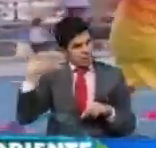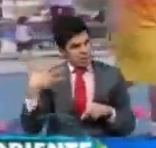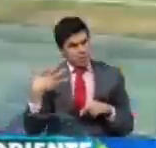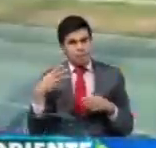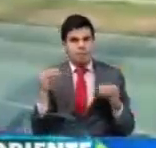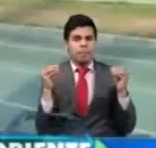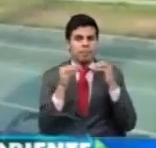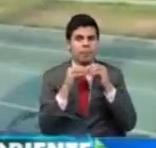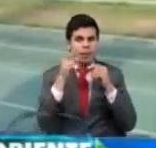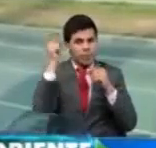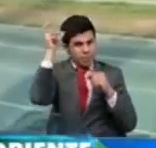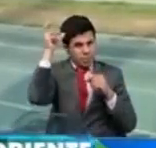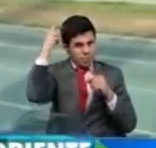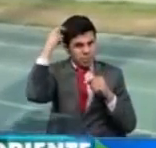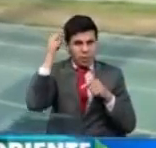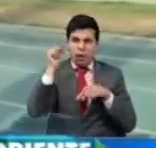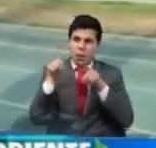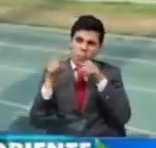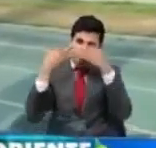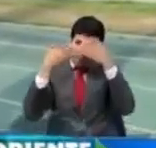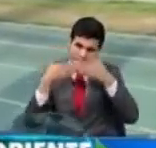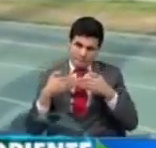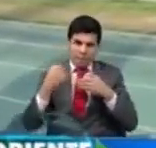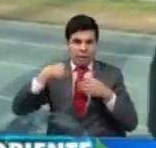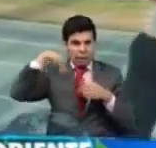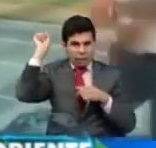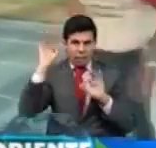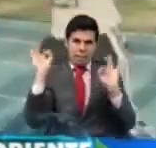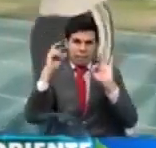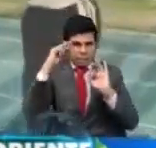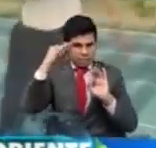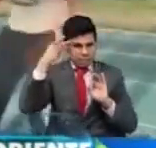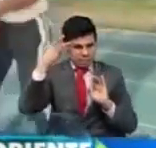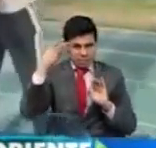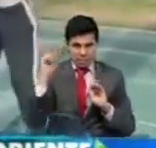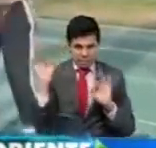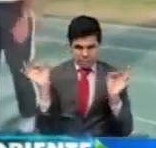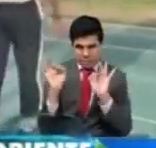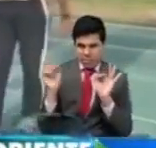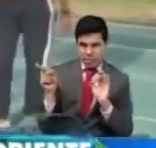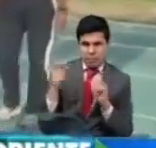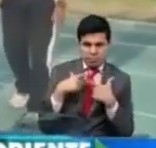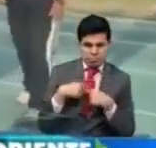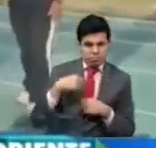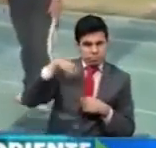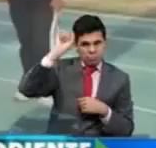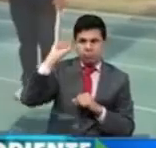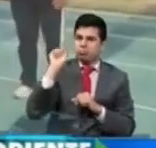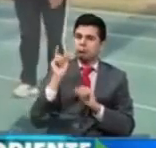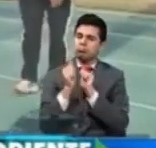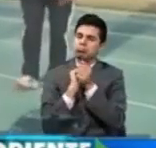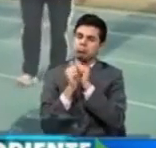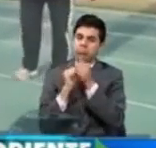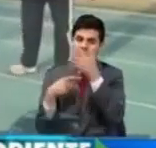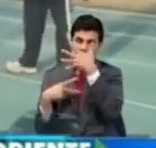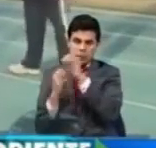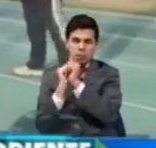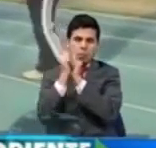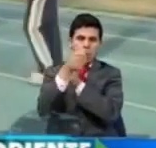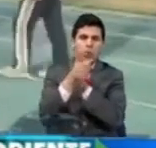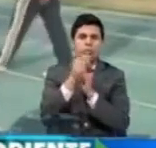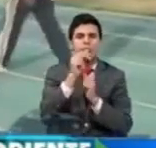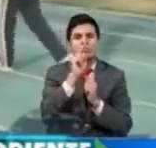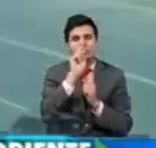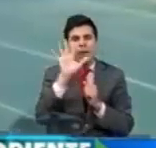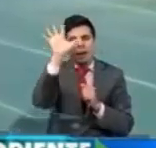limitados intelectuales no logró cosechar medallas en la buena noticia es que los siete deportistas lograron asegurar cupo para los juegos